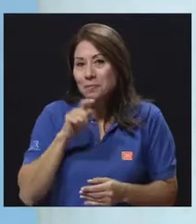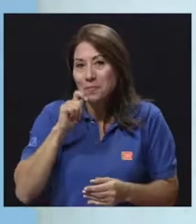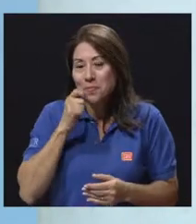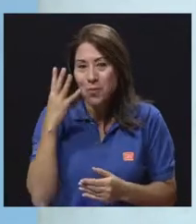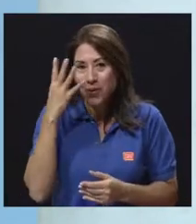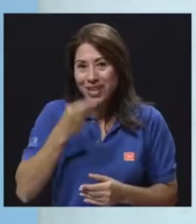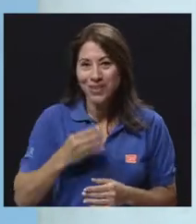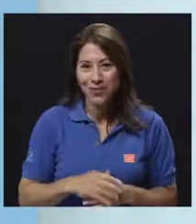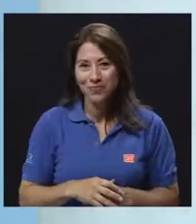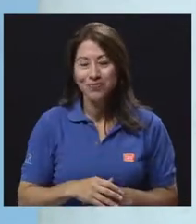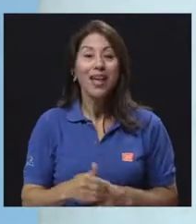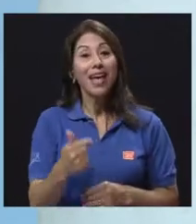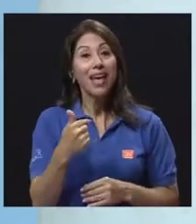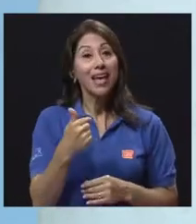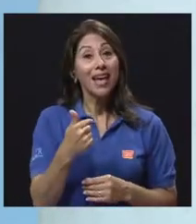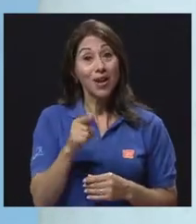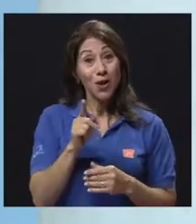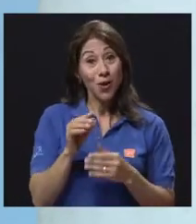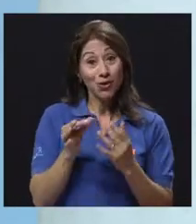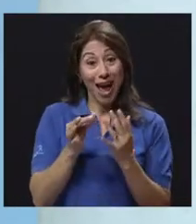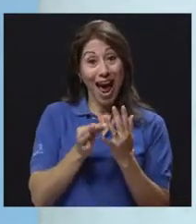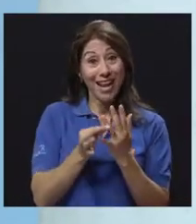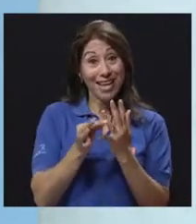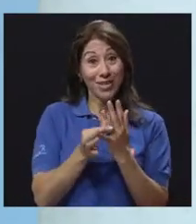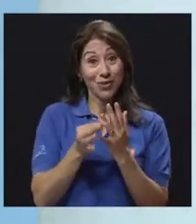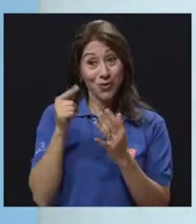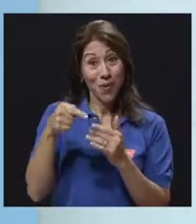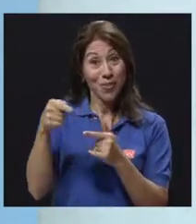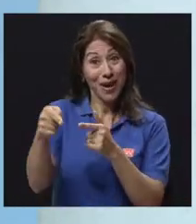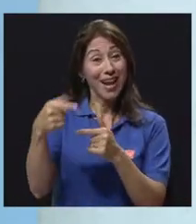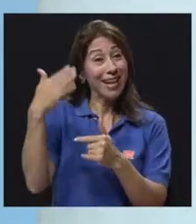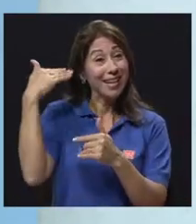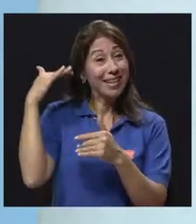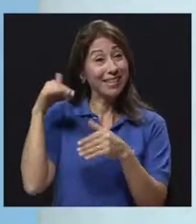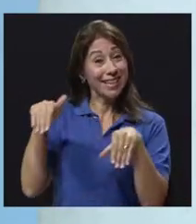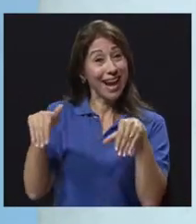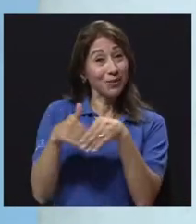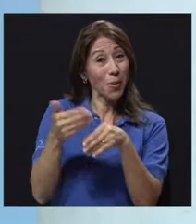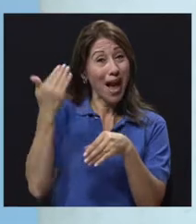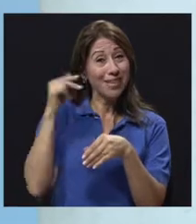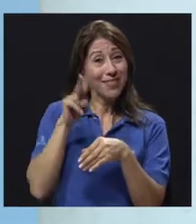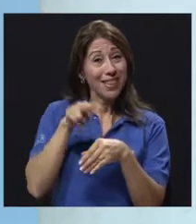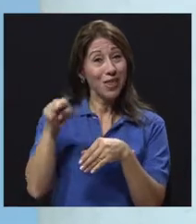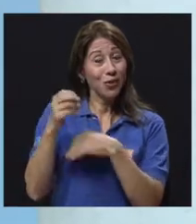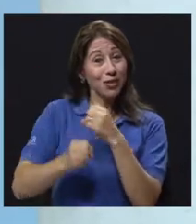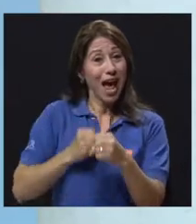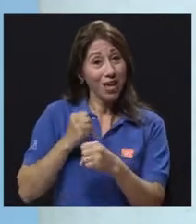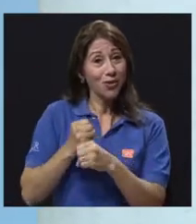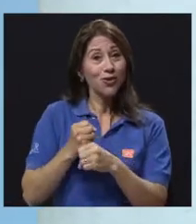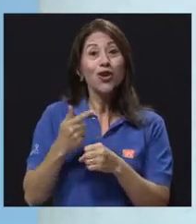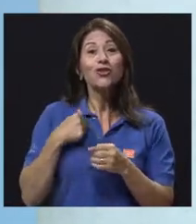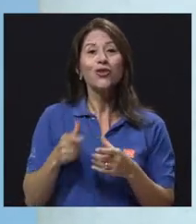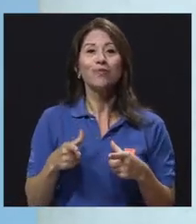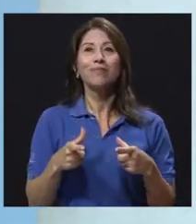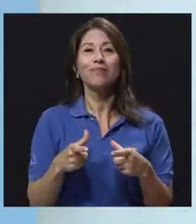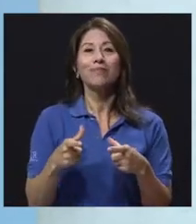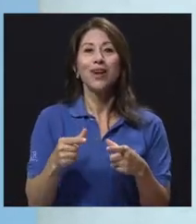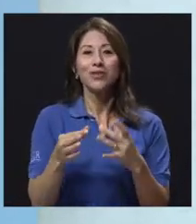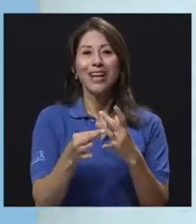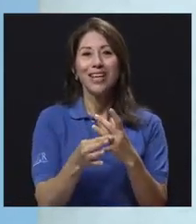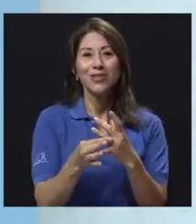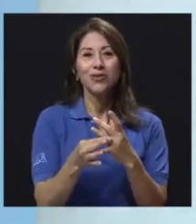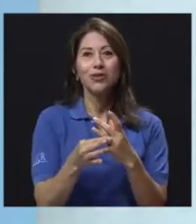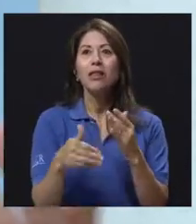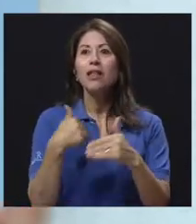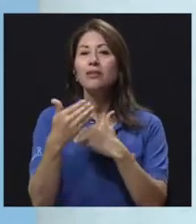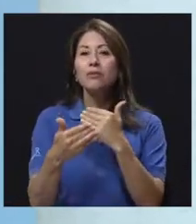bonito. Yo le llevé los anillos de matrimonio a él hace 22 años. Perdí contacto con él porque él se fue a vivir a Estados